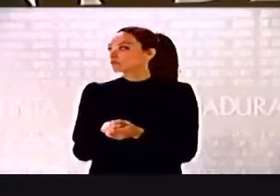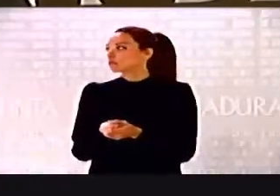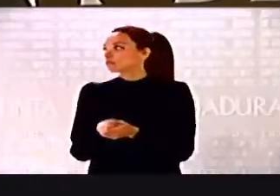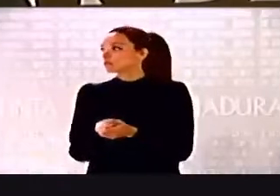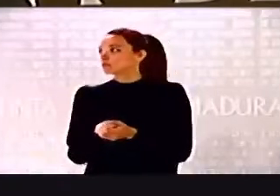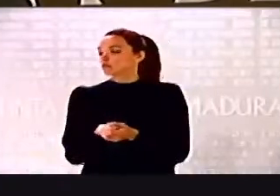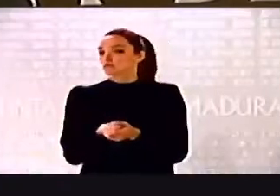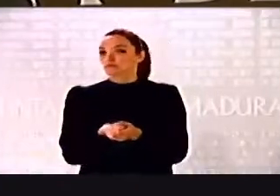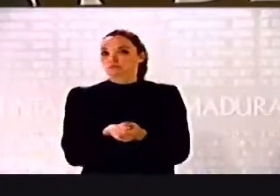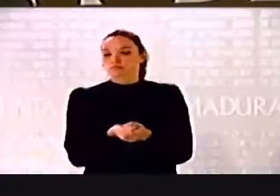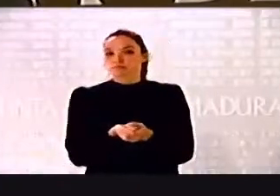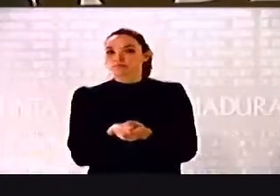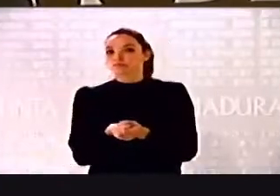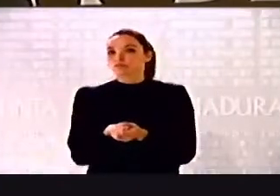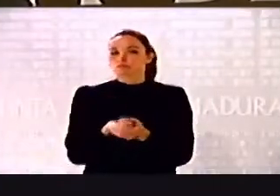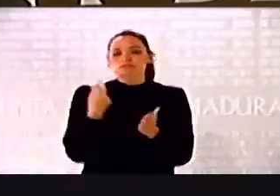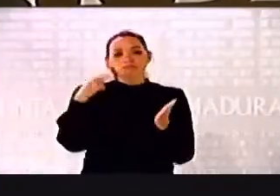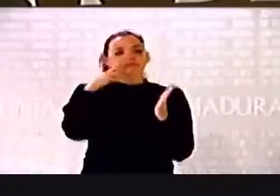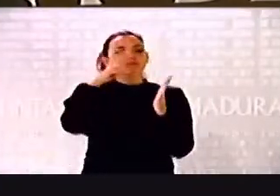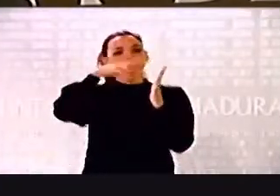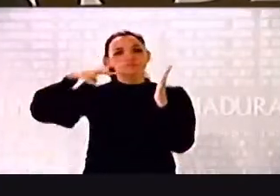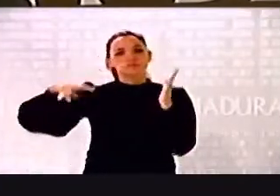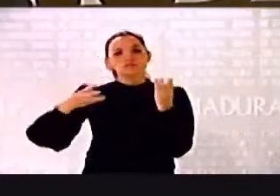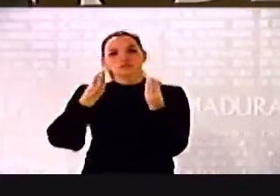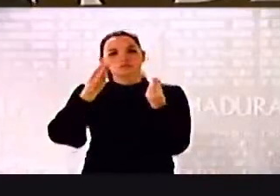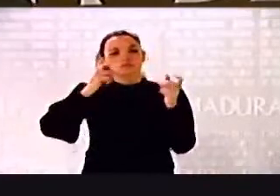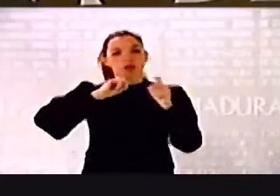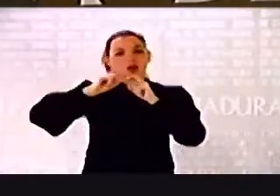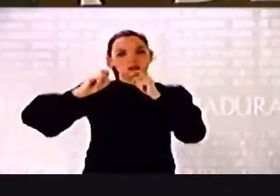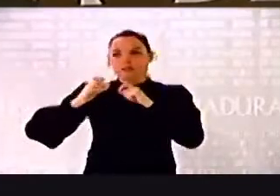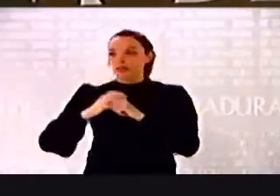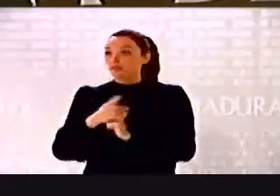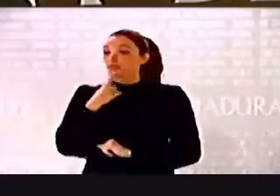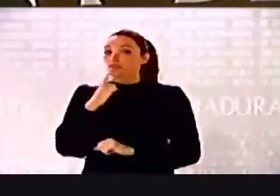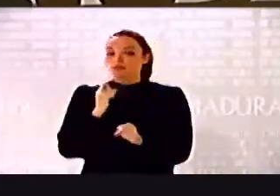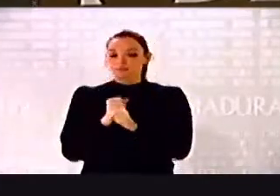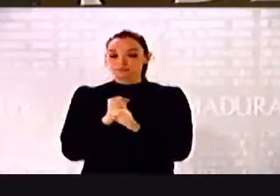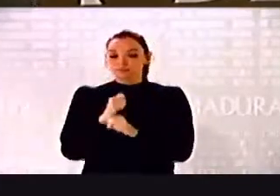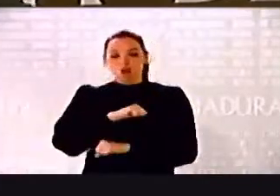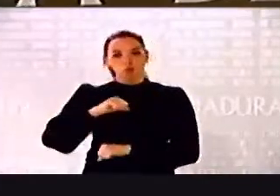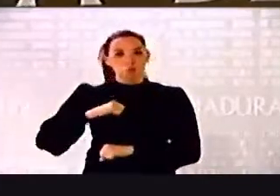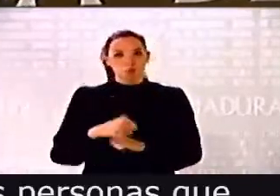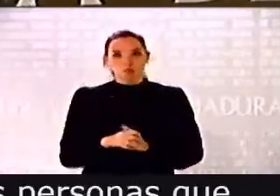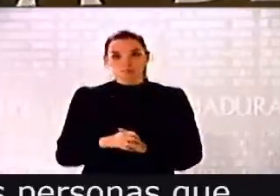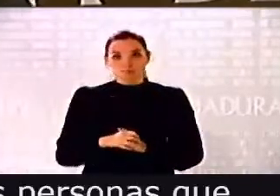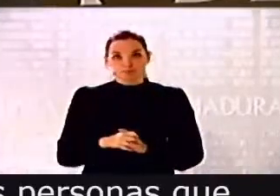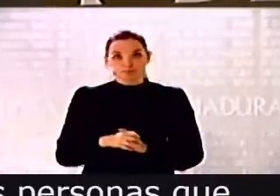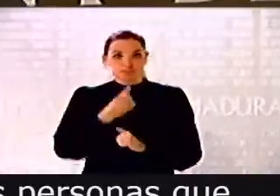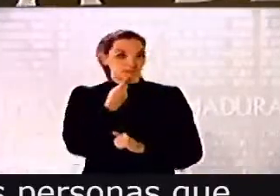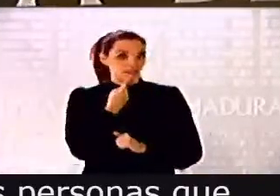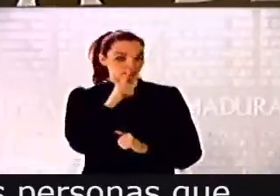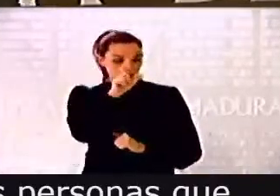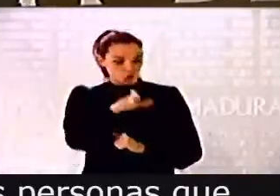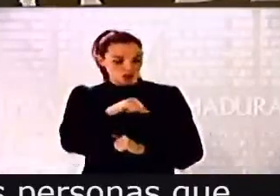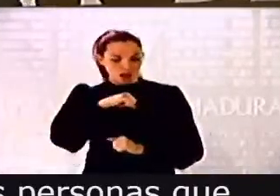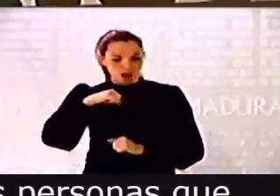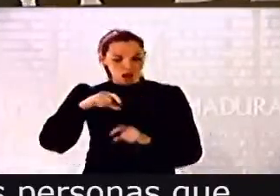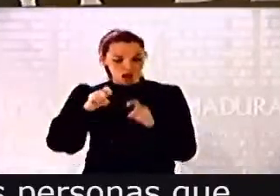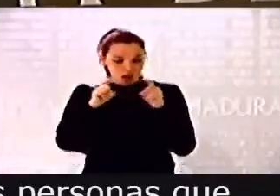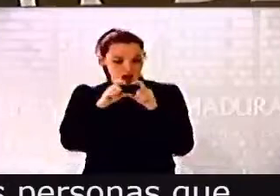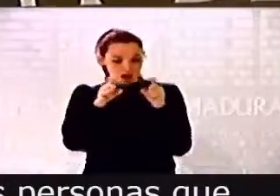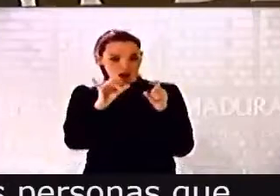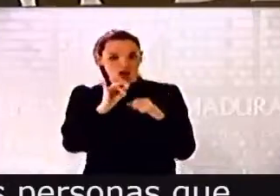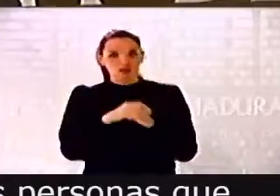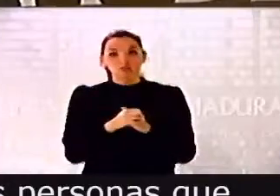en determinadas entrevistas personas que trabajaban como autónomos que no se pueden permitir, por decirlo de alguna manera,